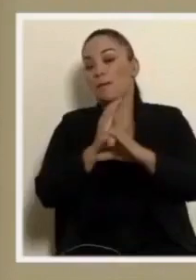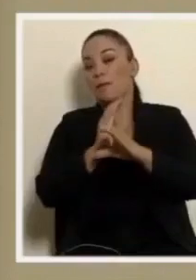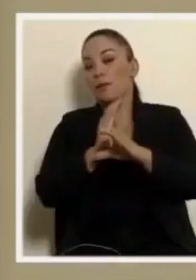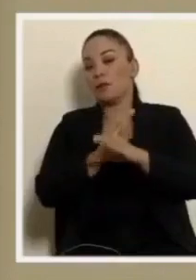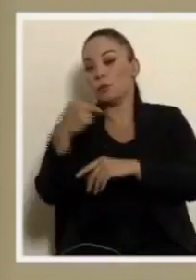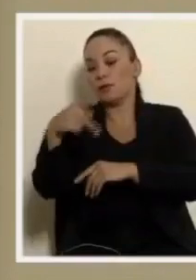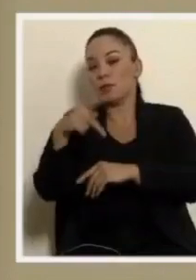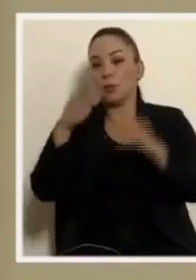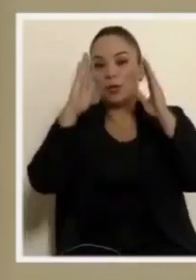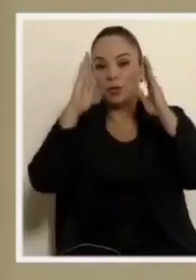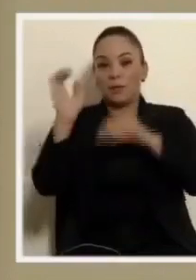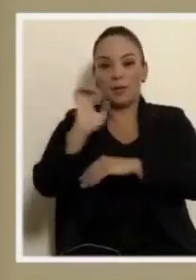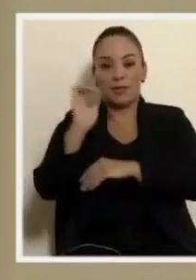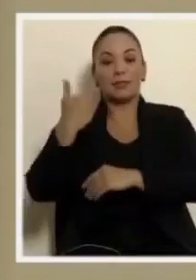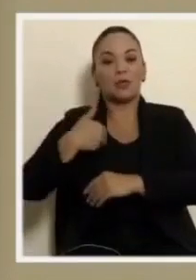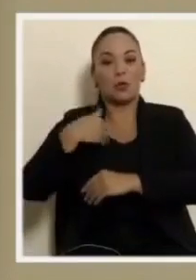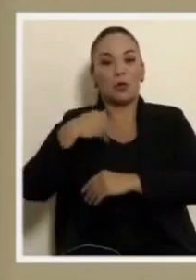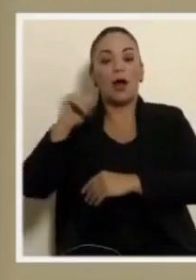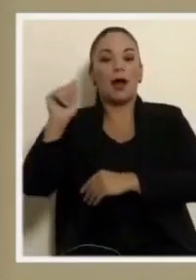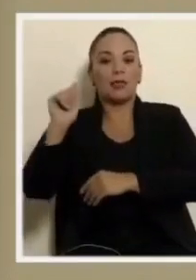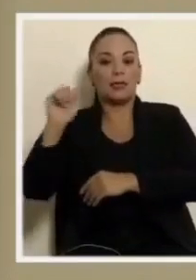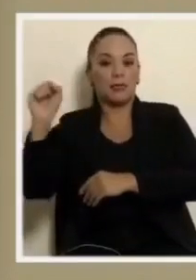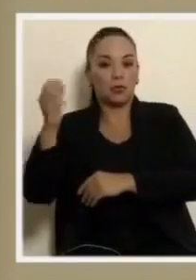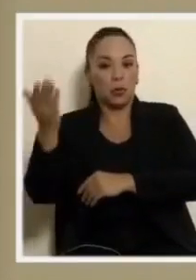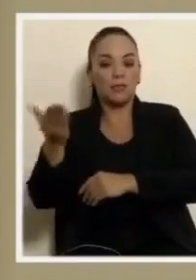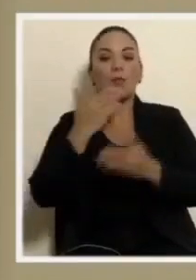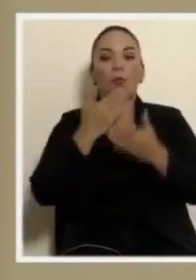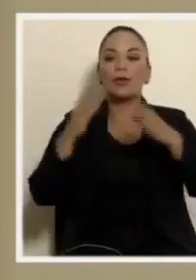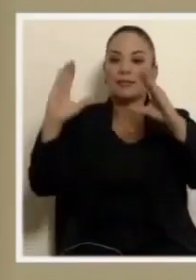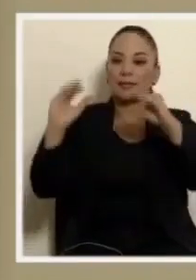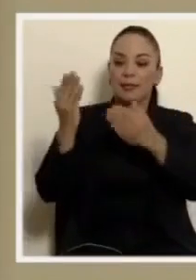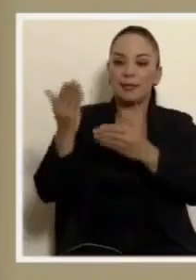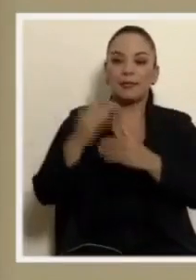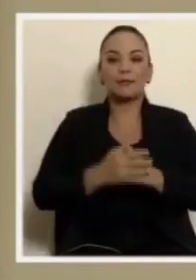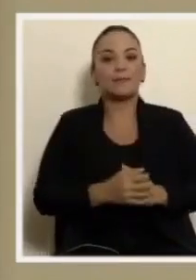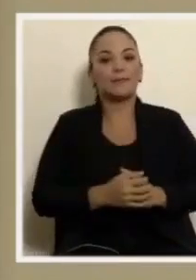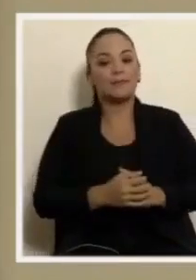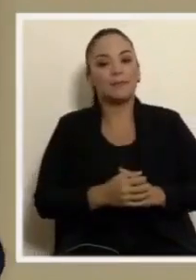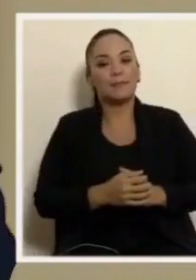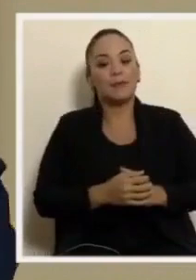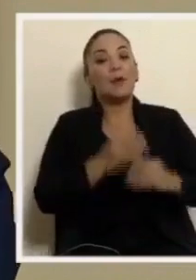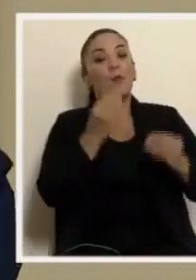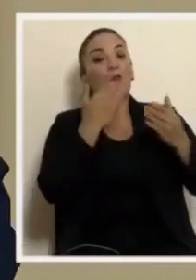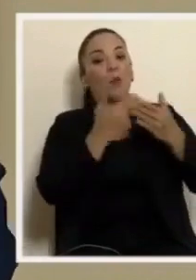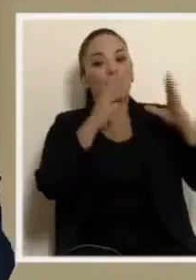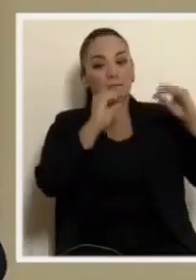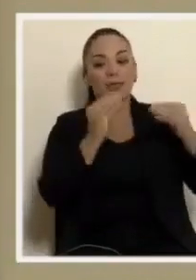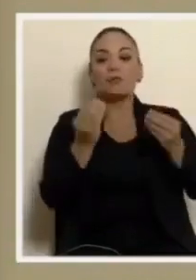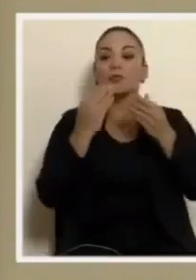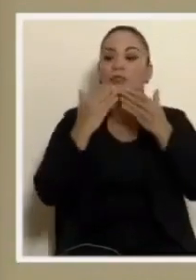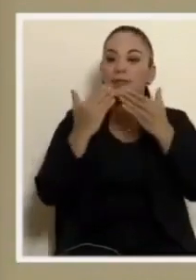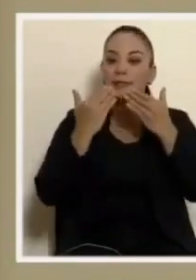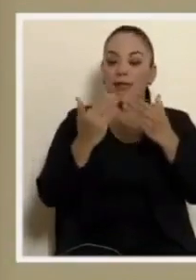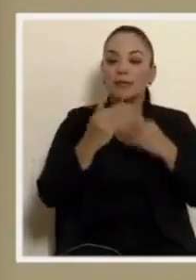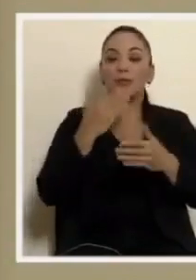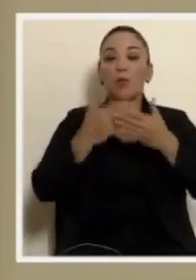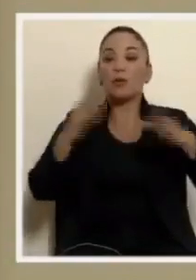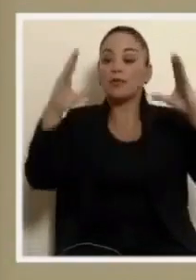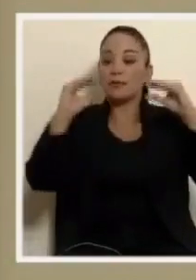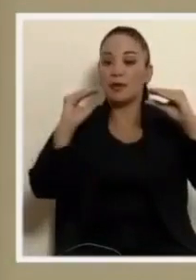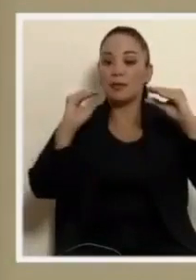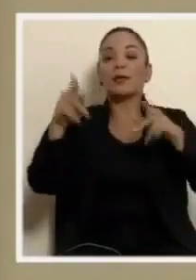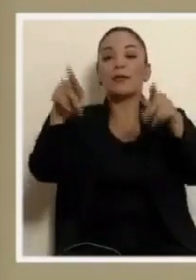señor Alexander Solís. Muy buenas tardes, don Alexander. Muy buenas tardes, muchísimas gracias. Buenas tardes a las personas que están en